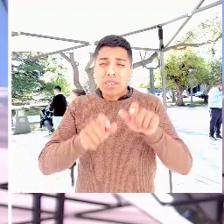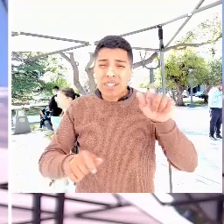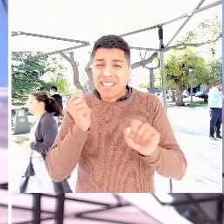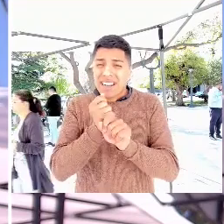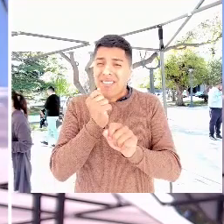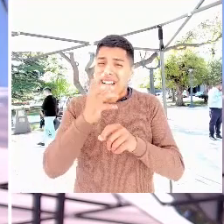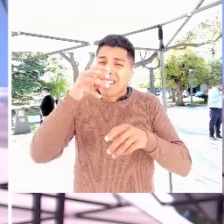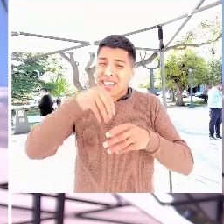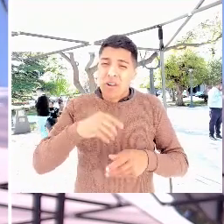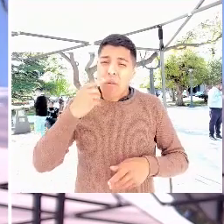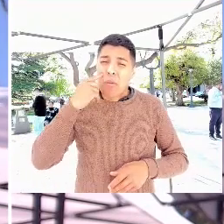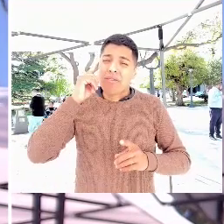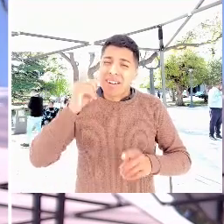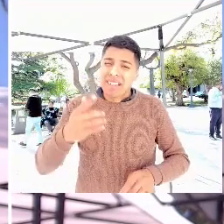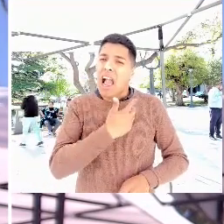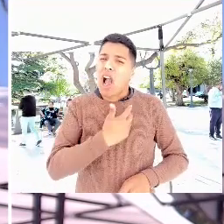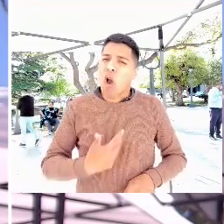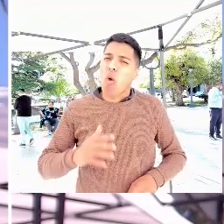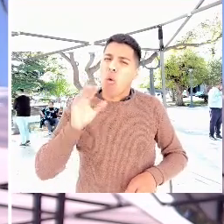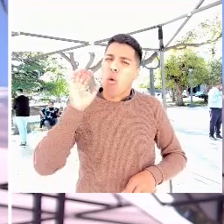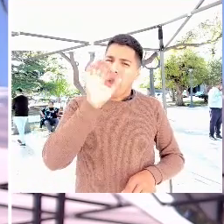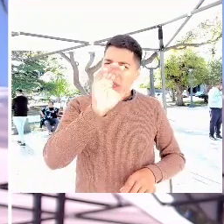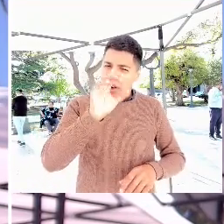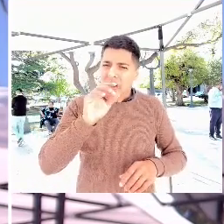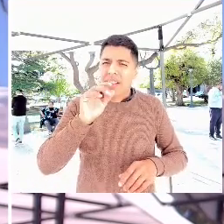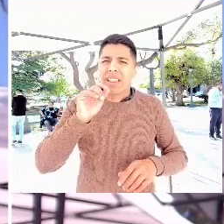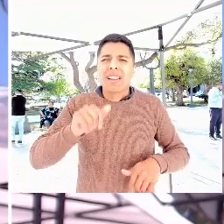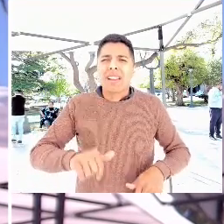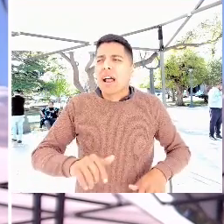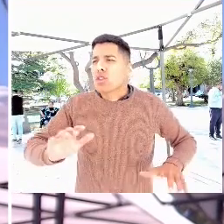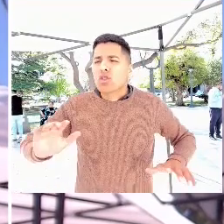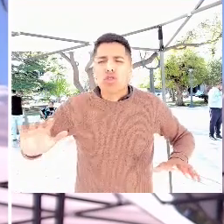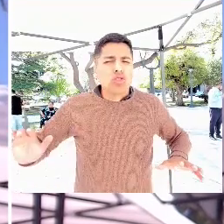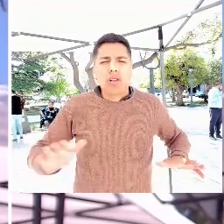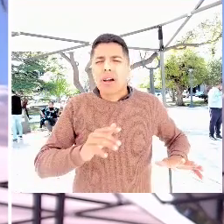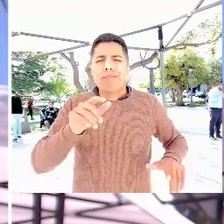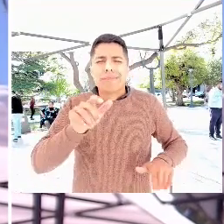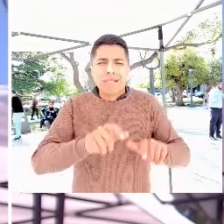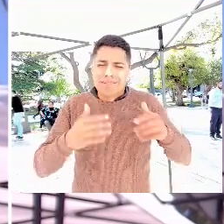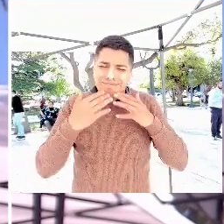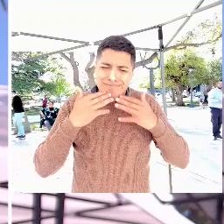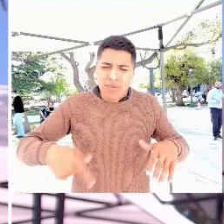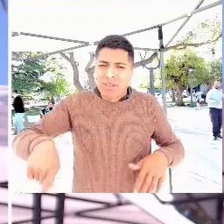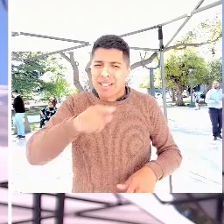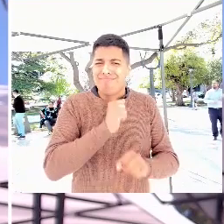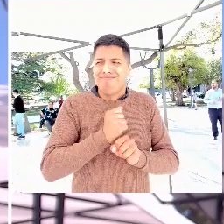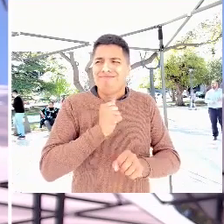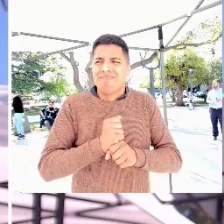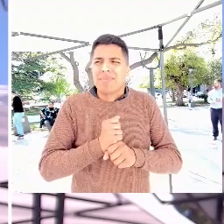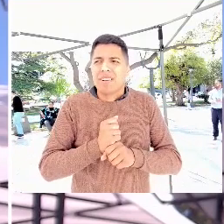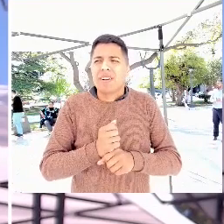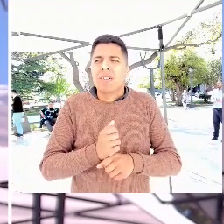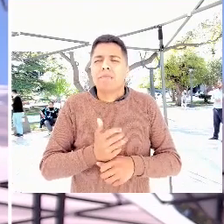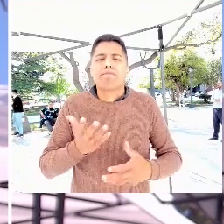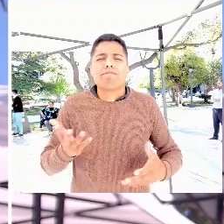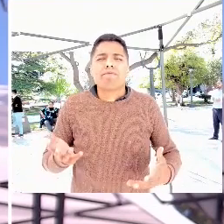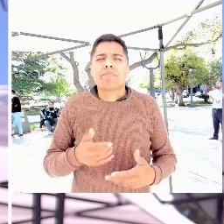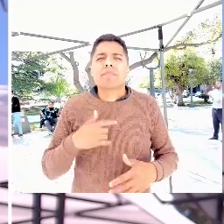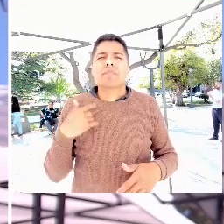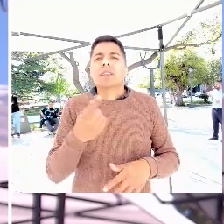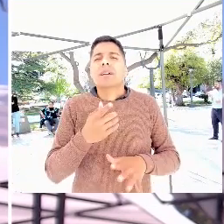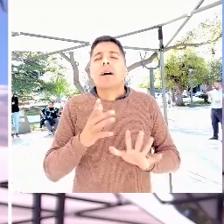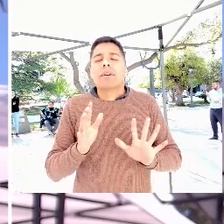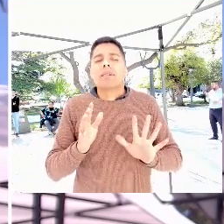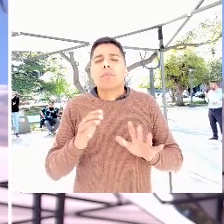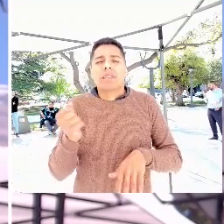que hoy nos acompaña y por todo el trabajo que han realizado en este tiempo. Creo que no cabe